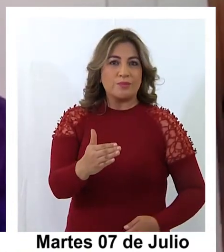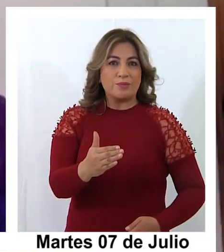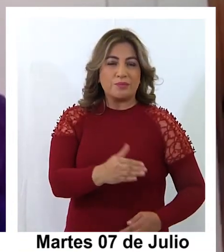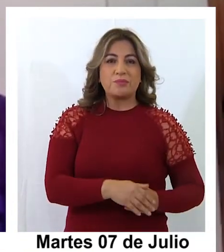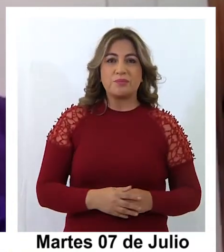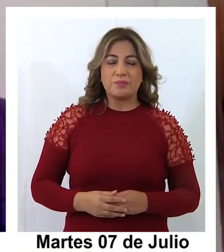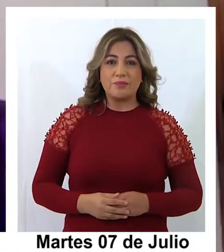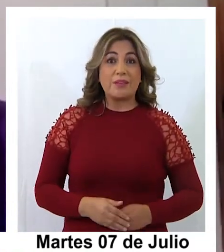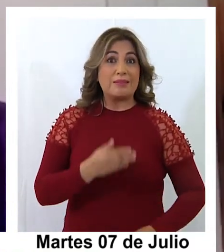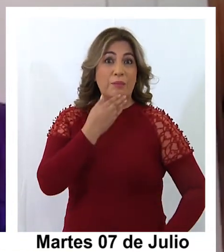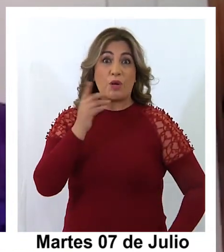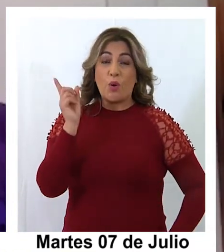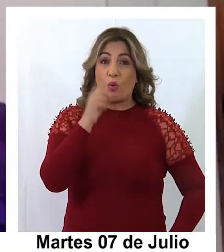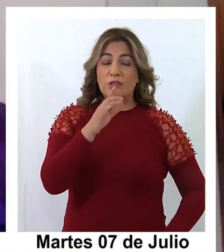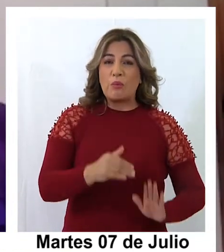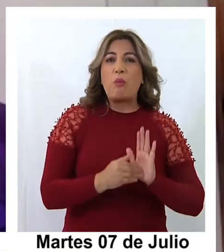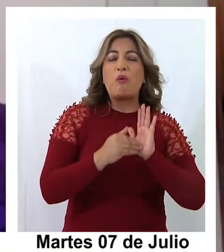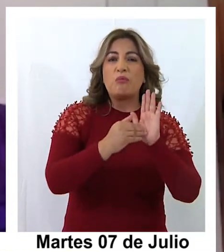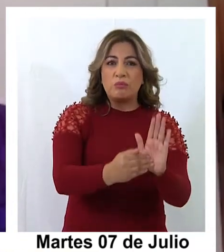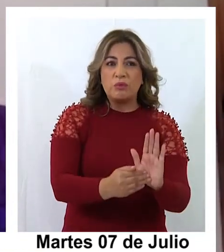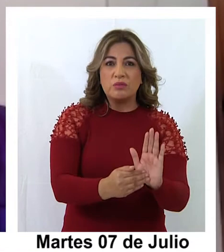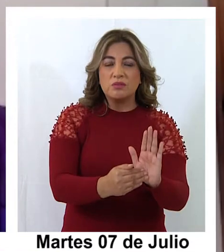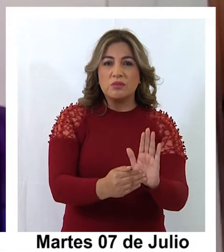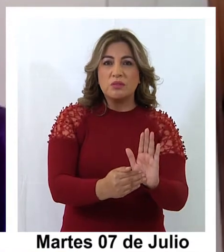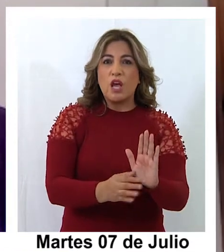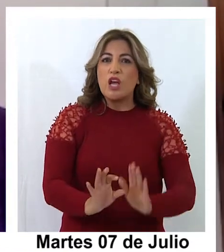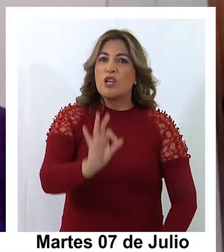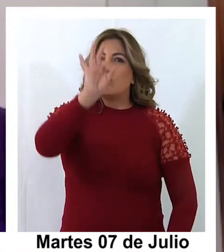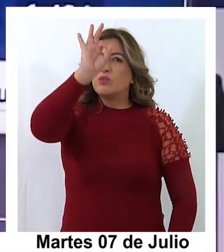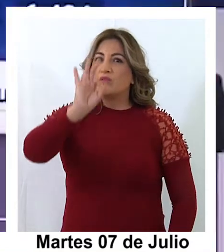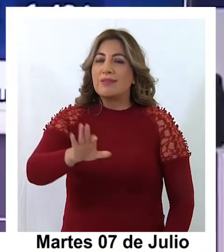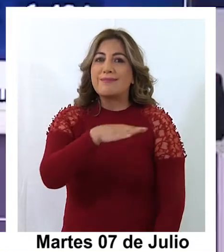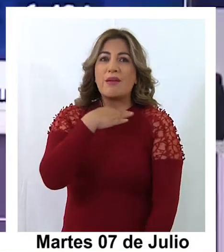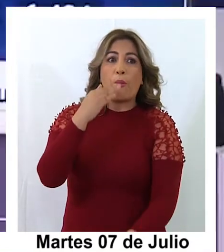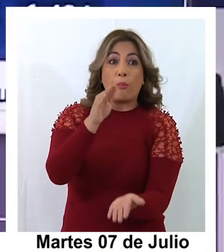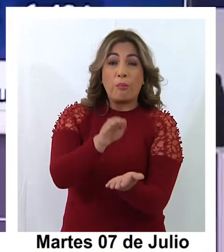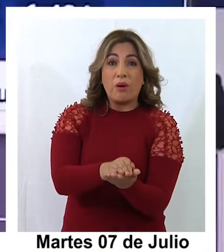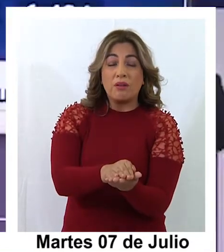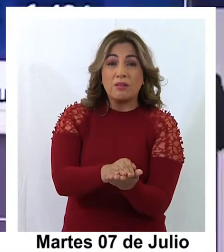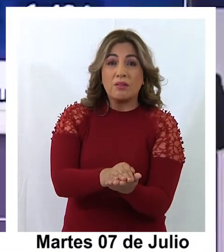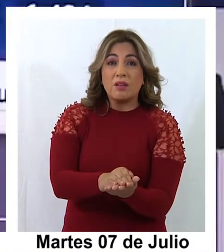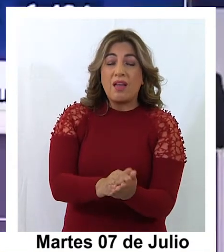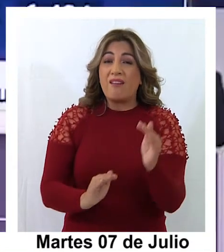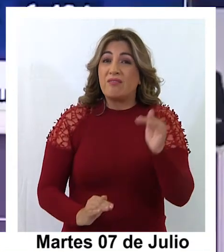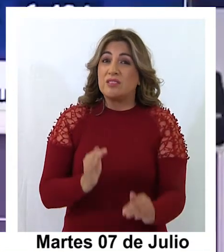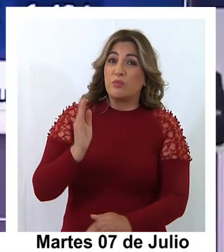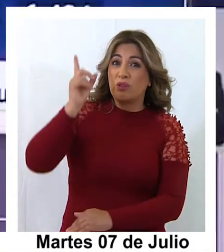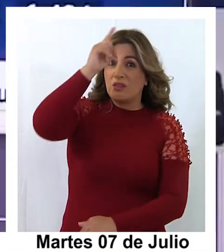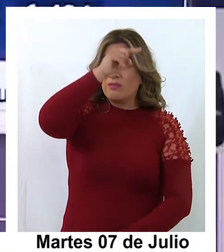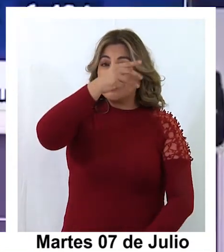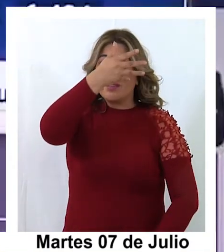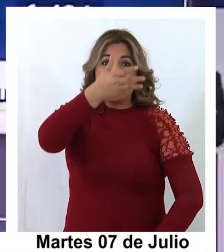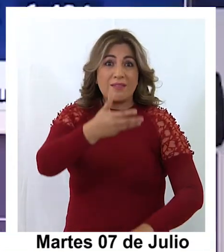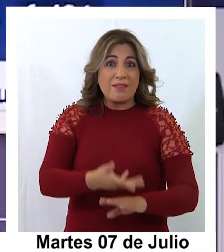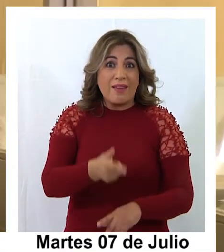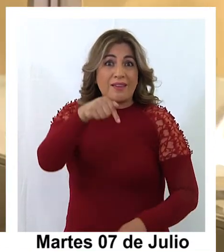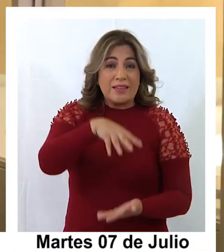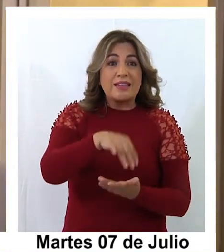pandemia. Por último, destacó los índices de letalidad, que a pesar de las complicaciones